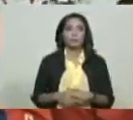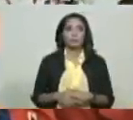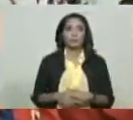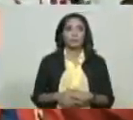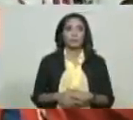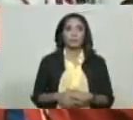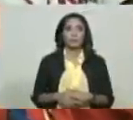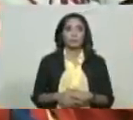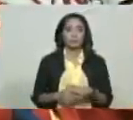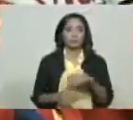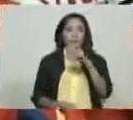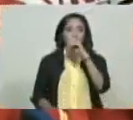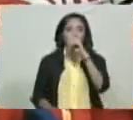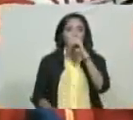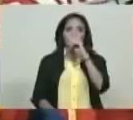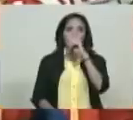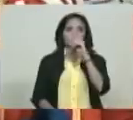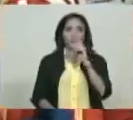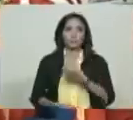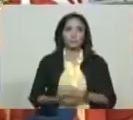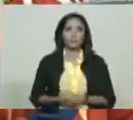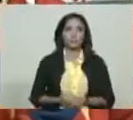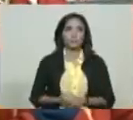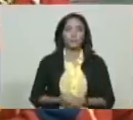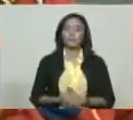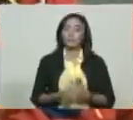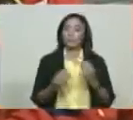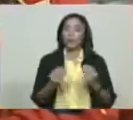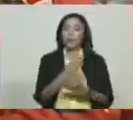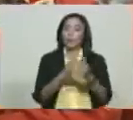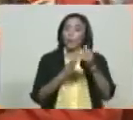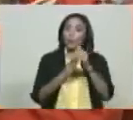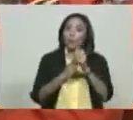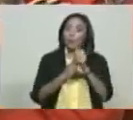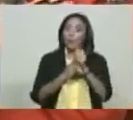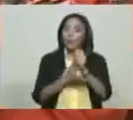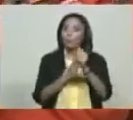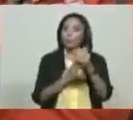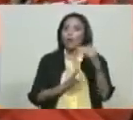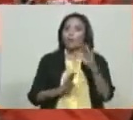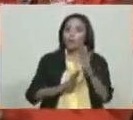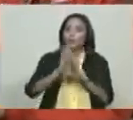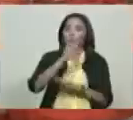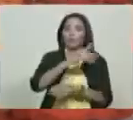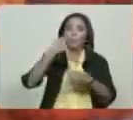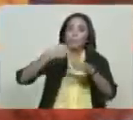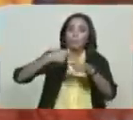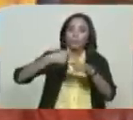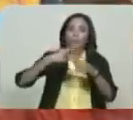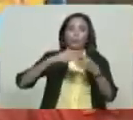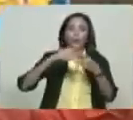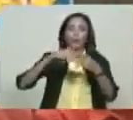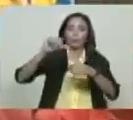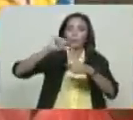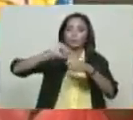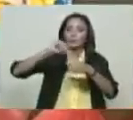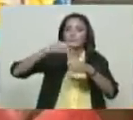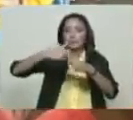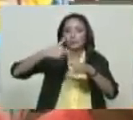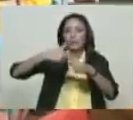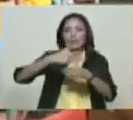Tenemos que echar adelante esa potencia económica que tenemos. Petróleo, gas, petroquímica,